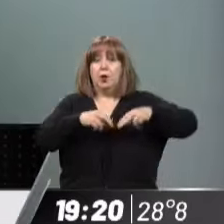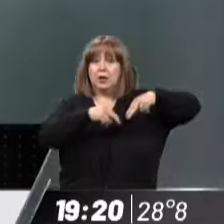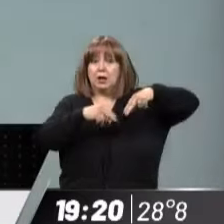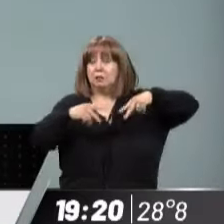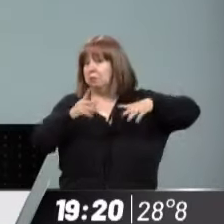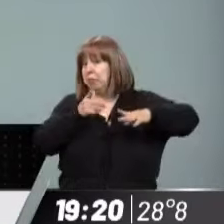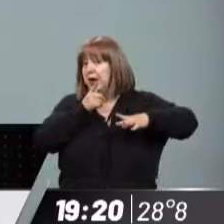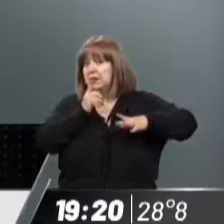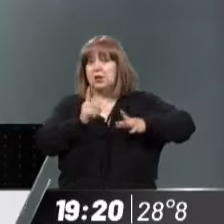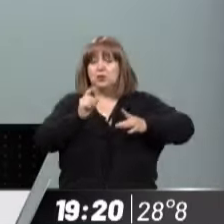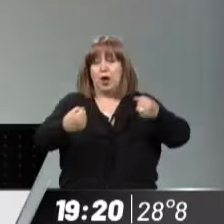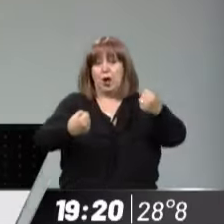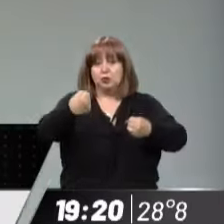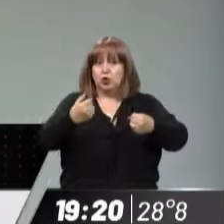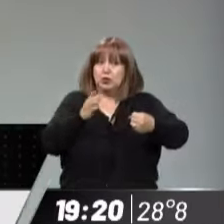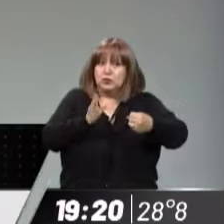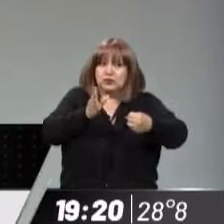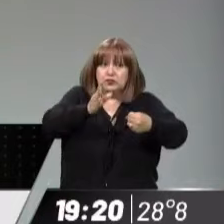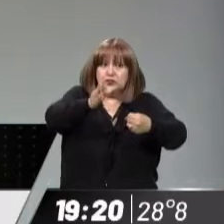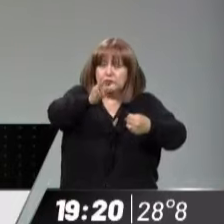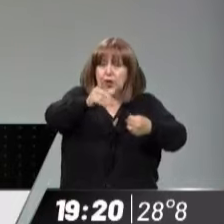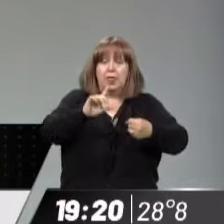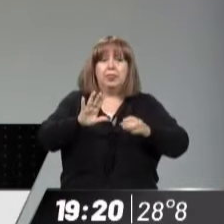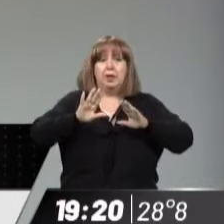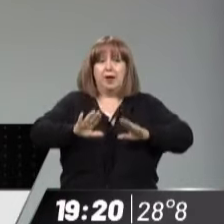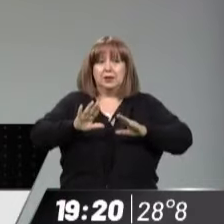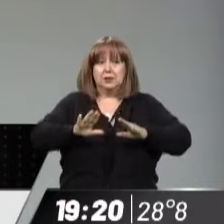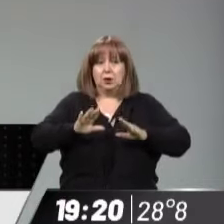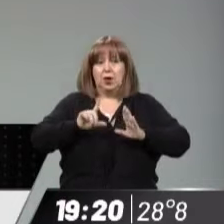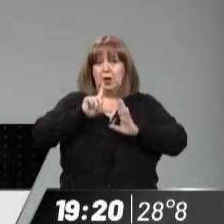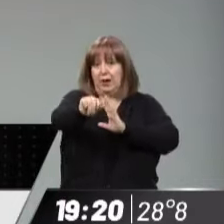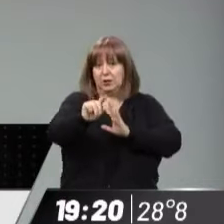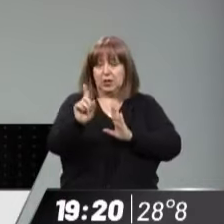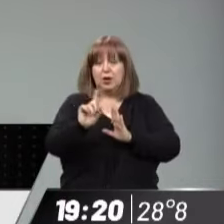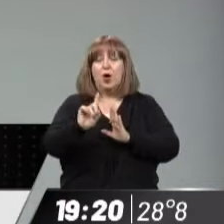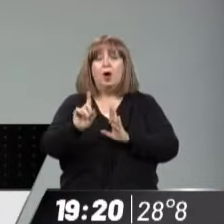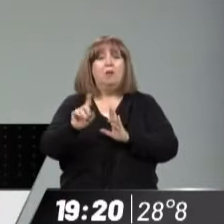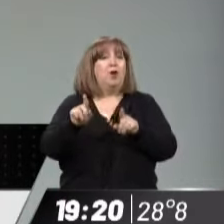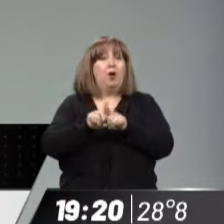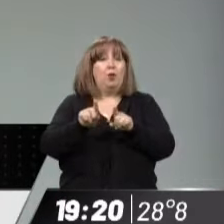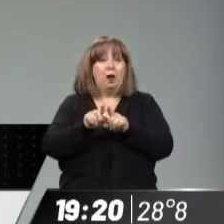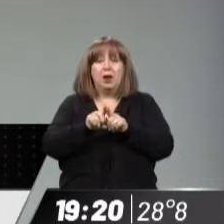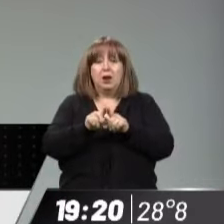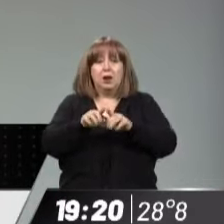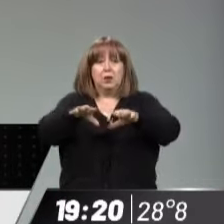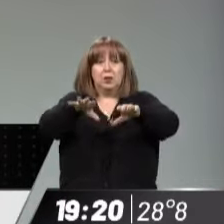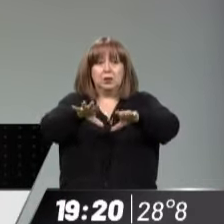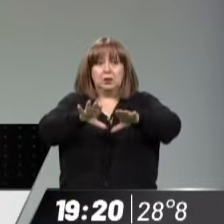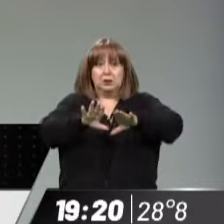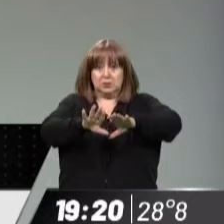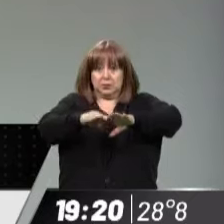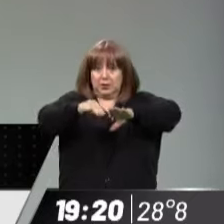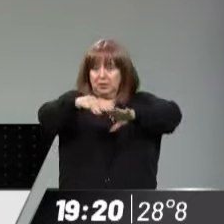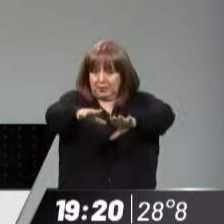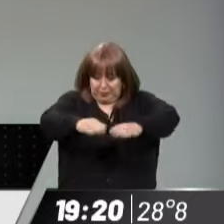no seguía. Si no seguía y además, si bien no iba a una velocidad muy alta, pero sí era una velocidad